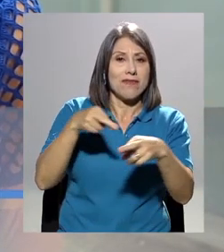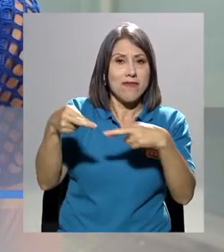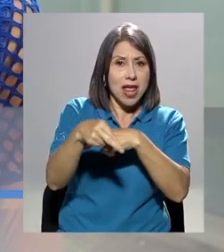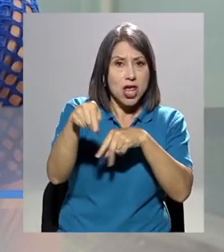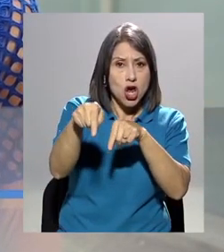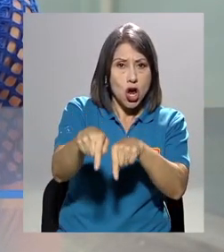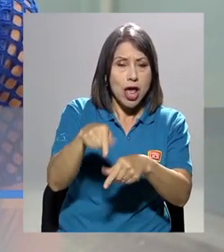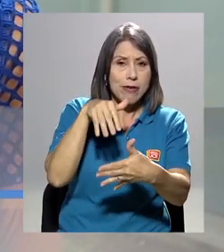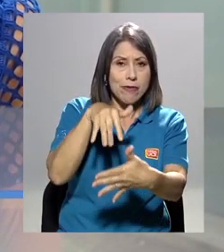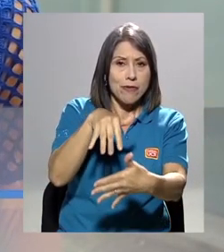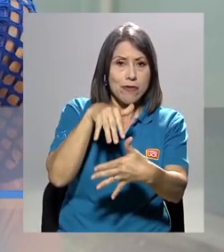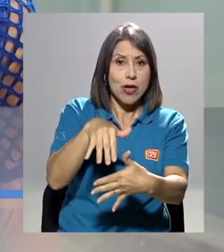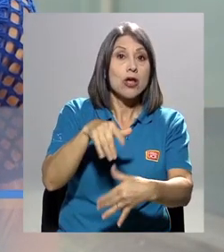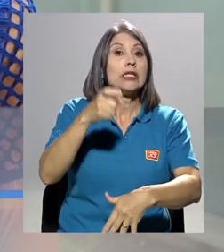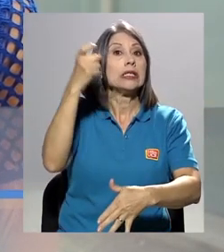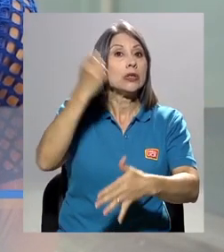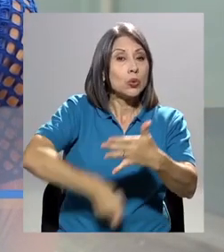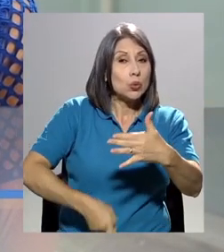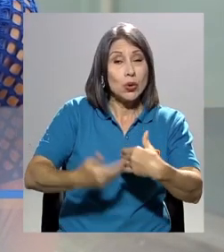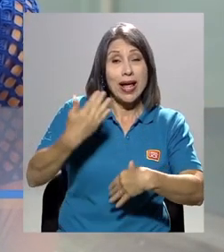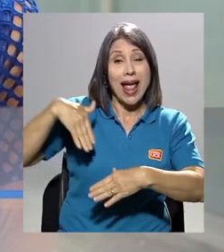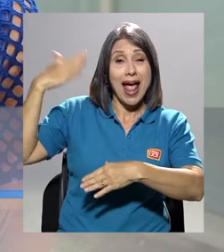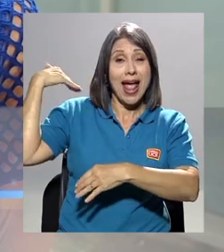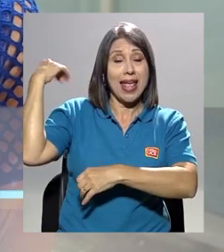porque en esa época, estoy hablando de